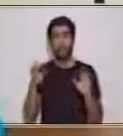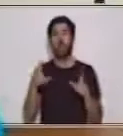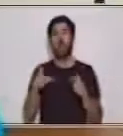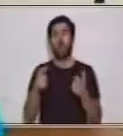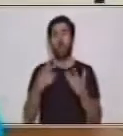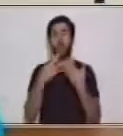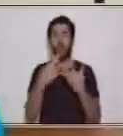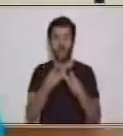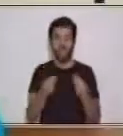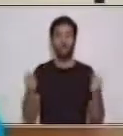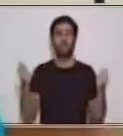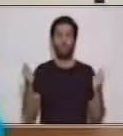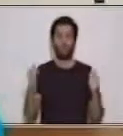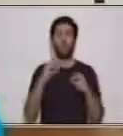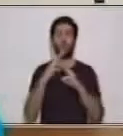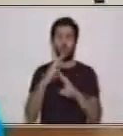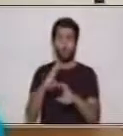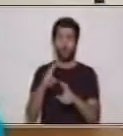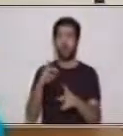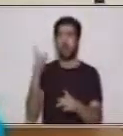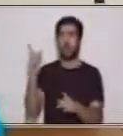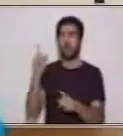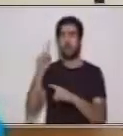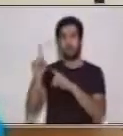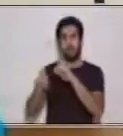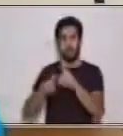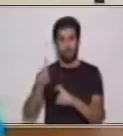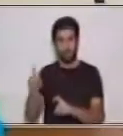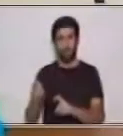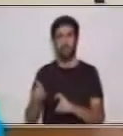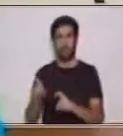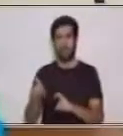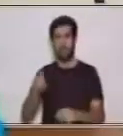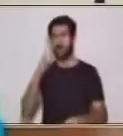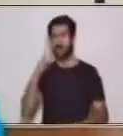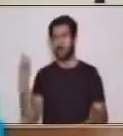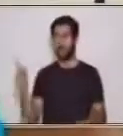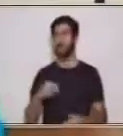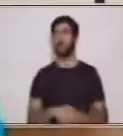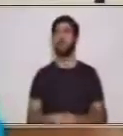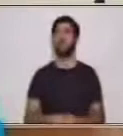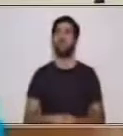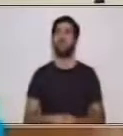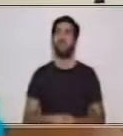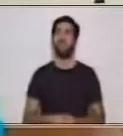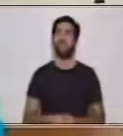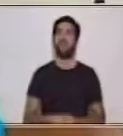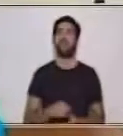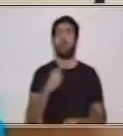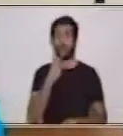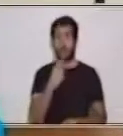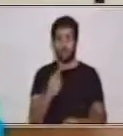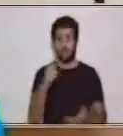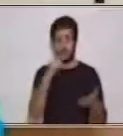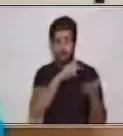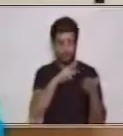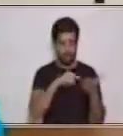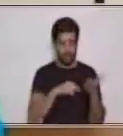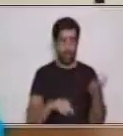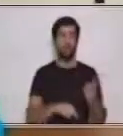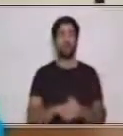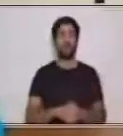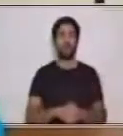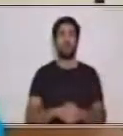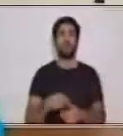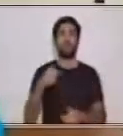las preguntas que aparecen en la página 107. Dice,